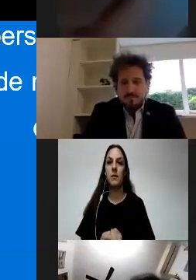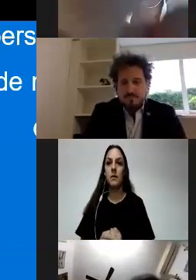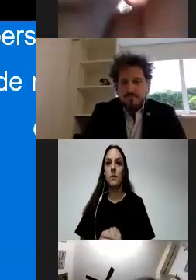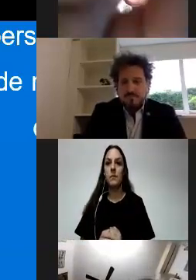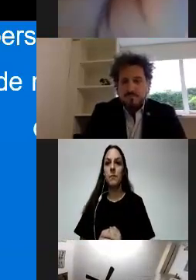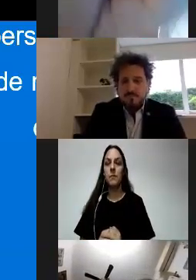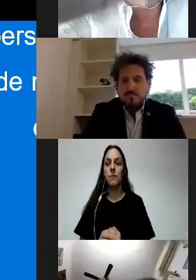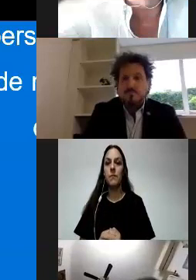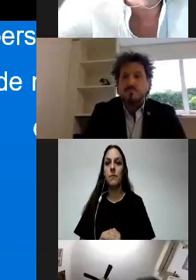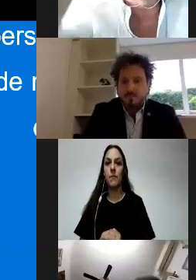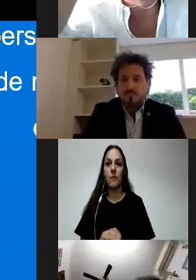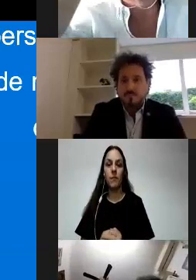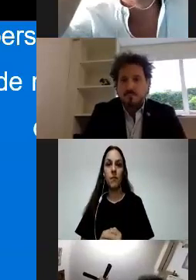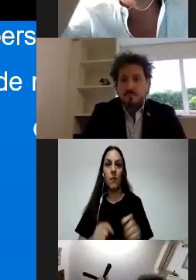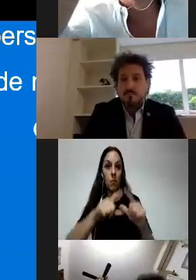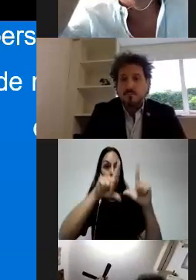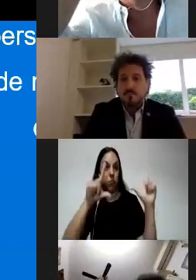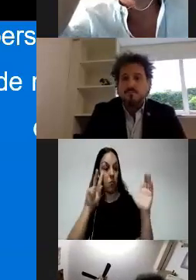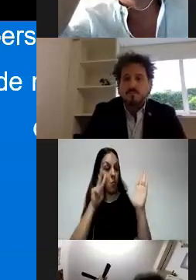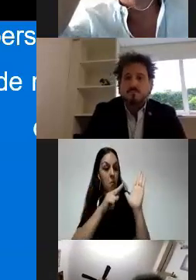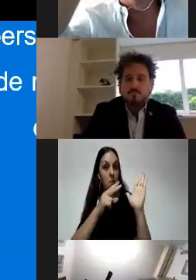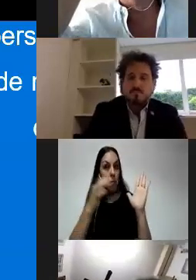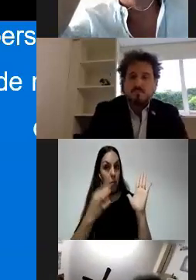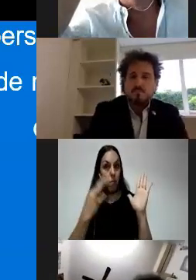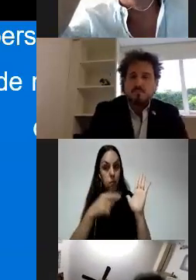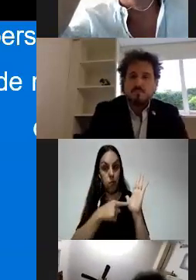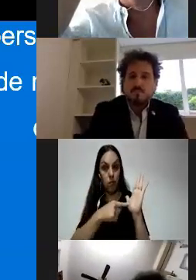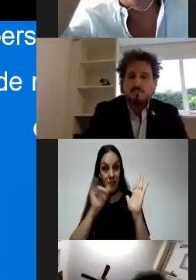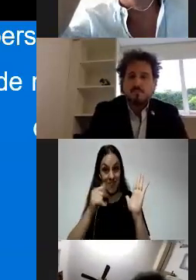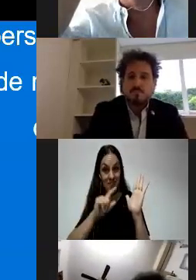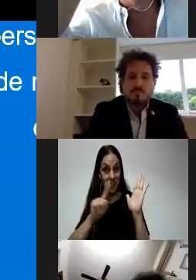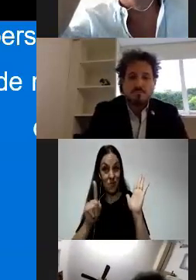¿Todos ven bien la pantalla?